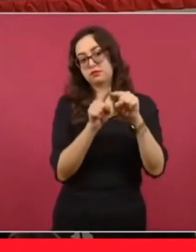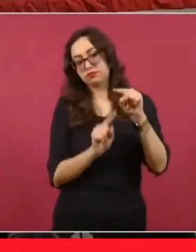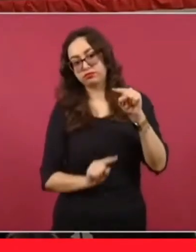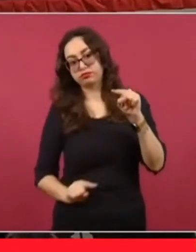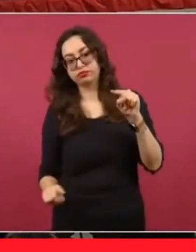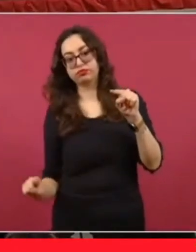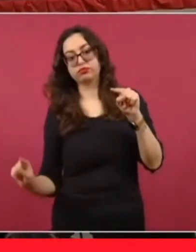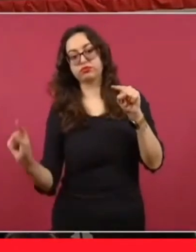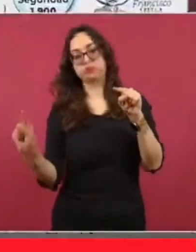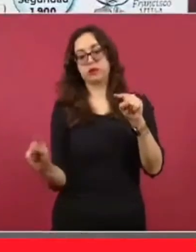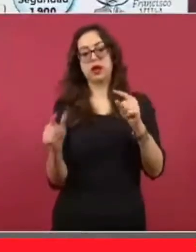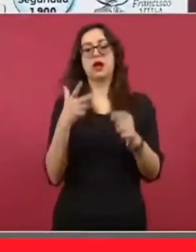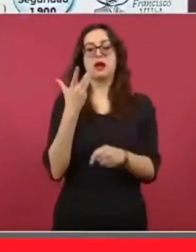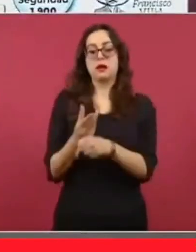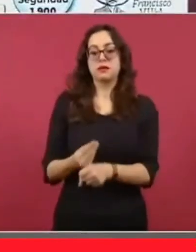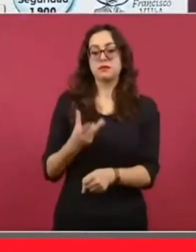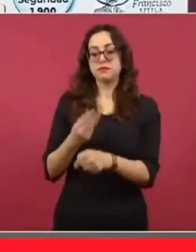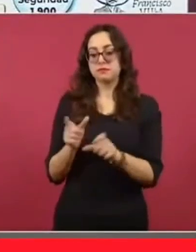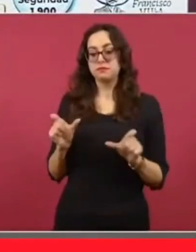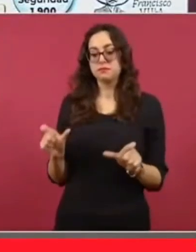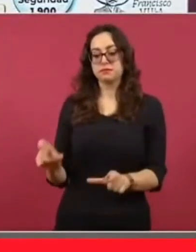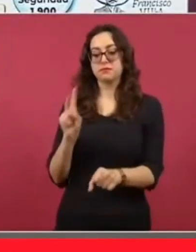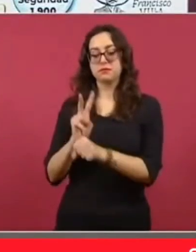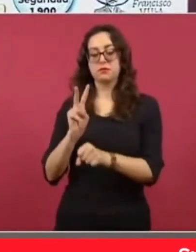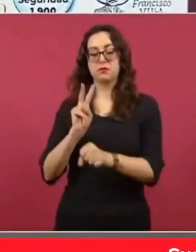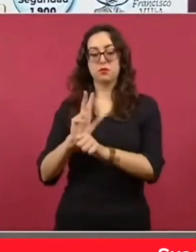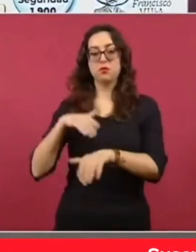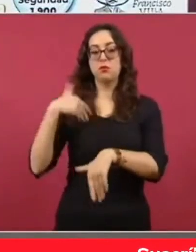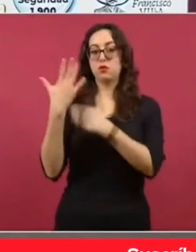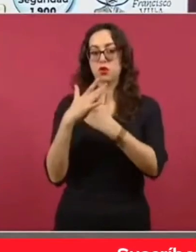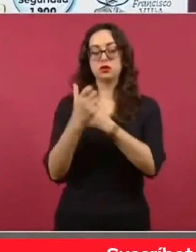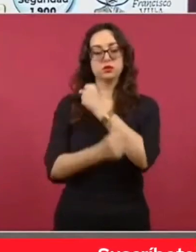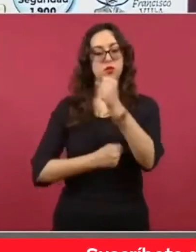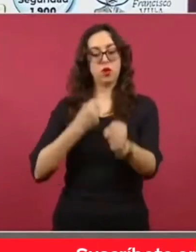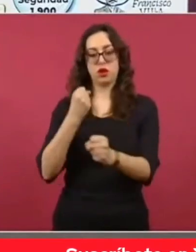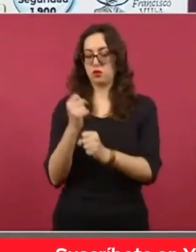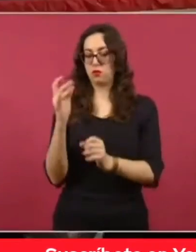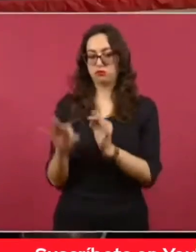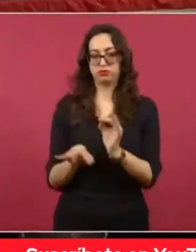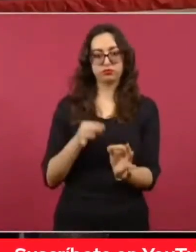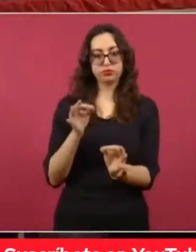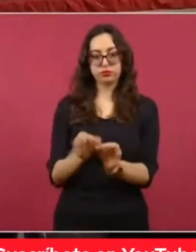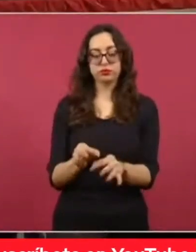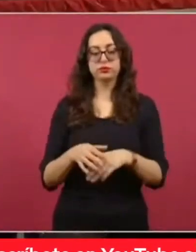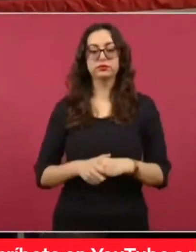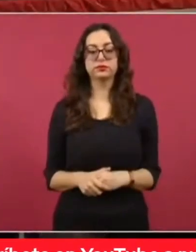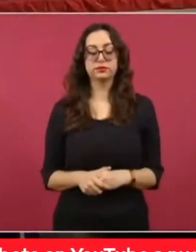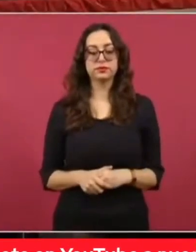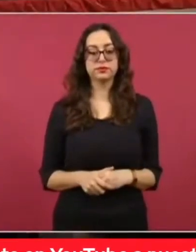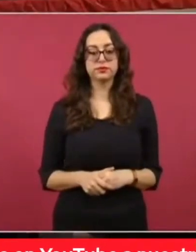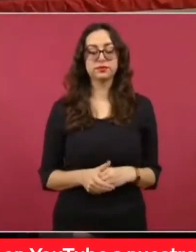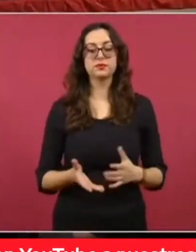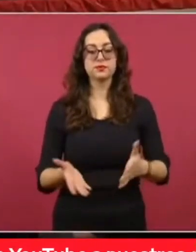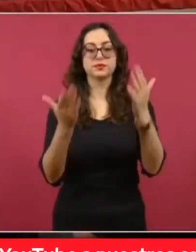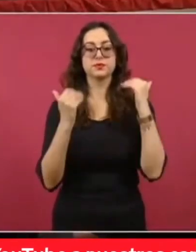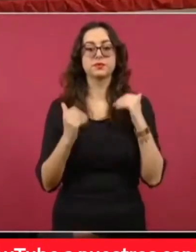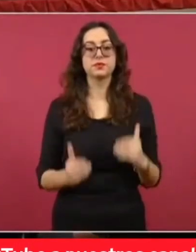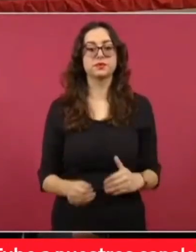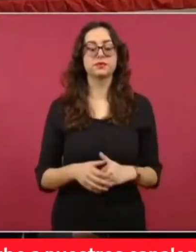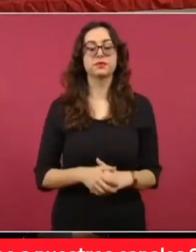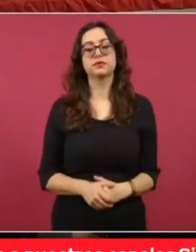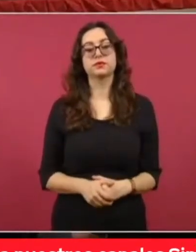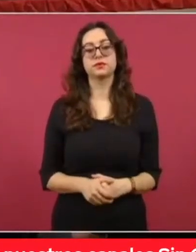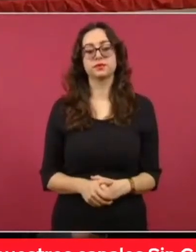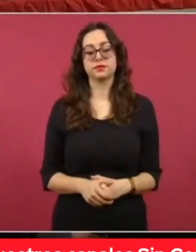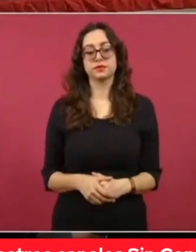a más tardar A mediados del año que viene ya queden listas las otras líneas la que sigue por favor en la